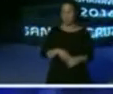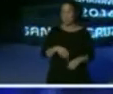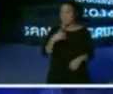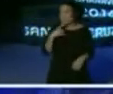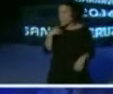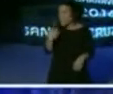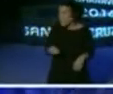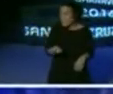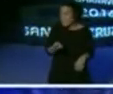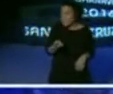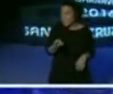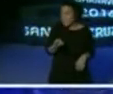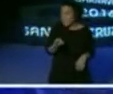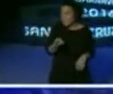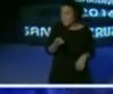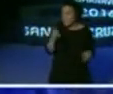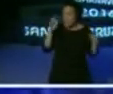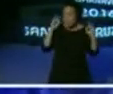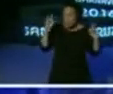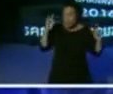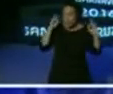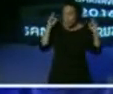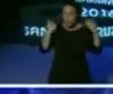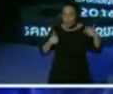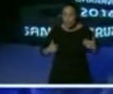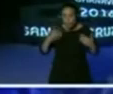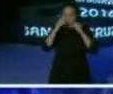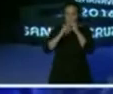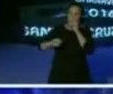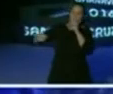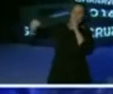que al toque del sonido de su cuerno